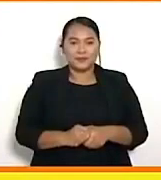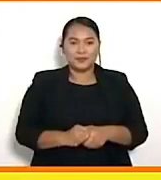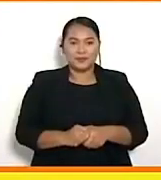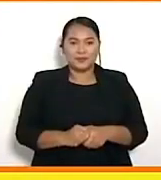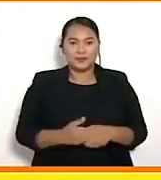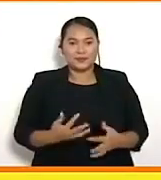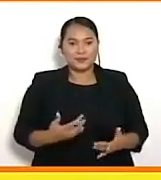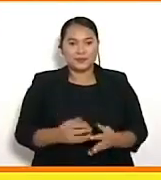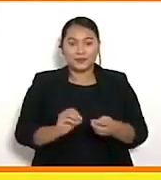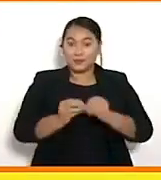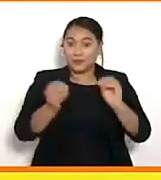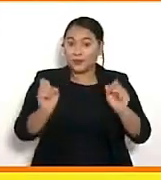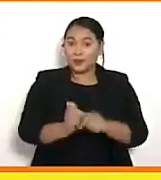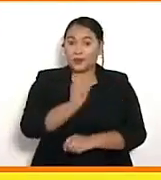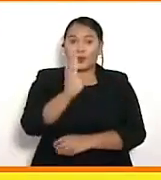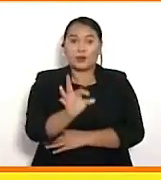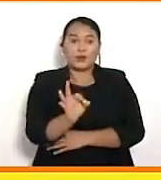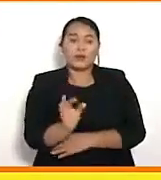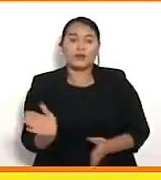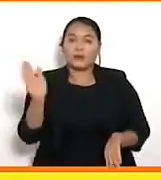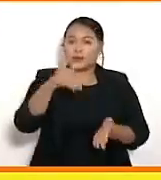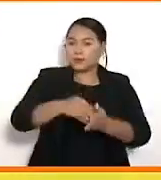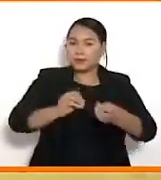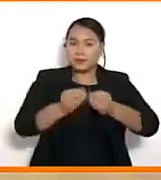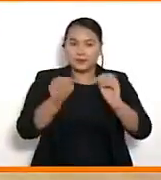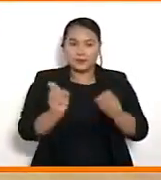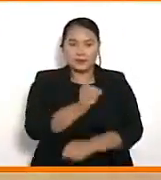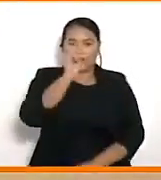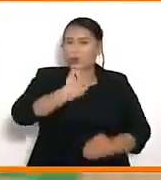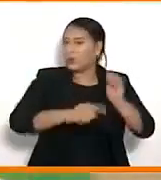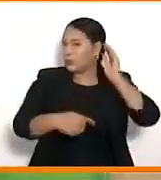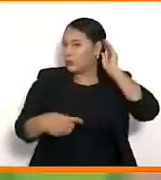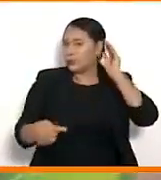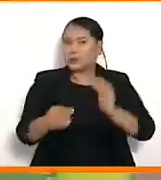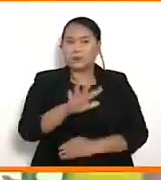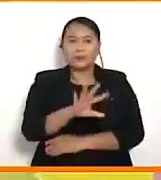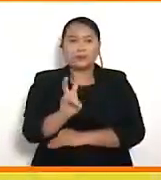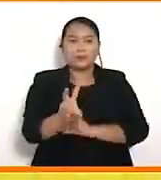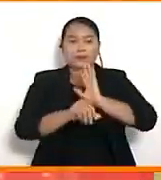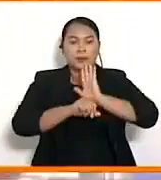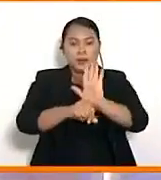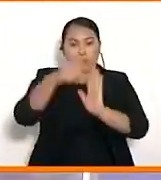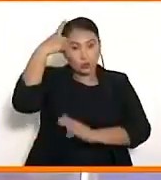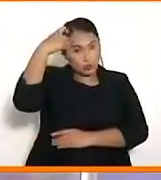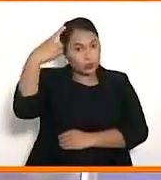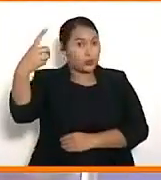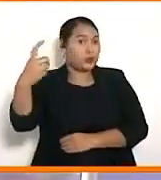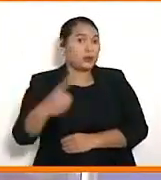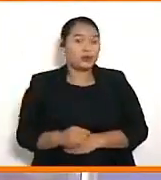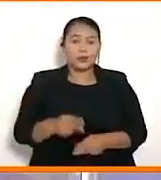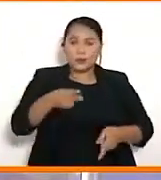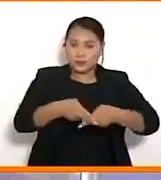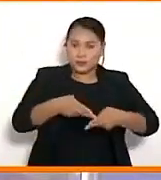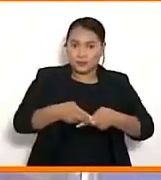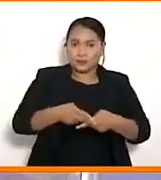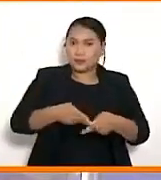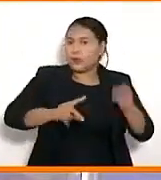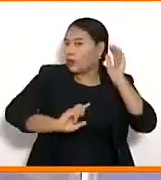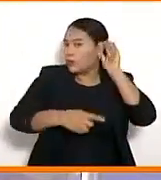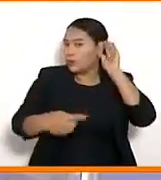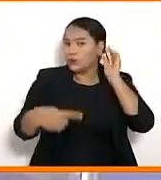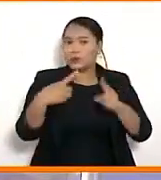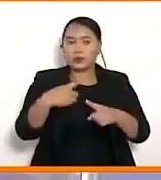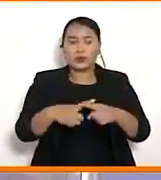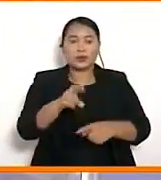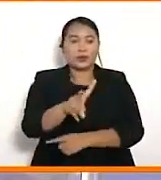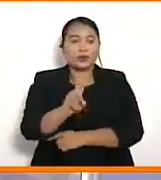Y este es el 9. Con mucho gusto reitero, el número ganador en la Diaria es el 57 con su símbolo de sueños cuchillo. Para Multi X, 2X, y